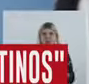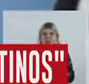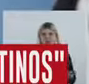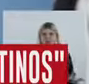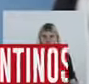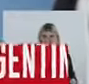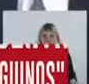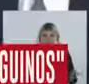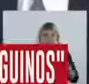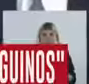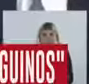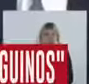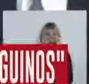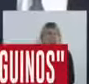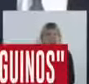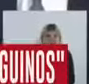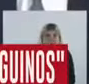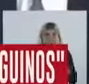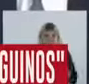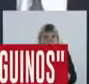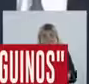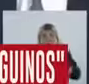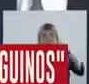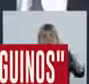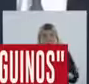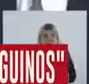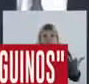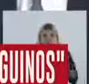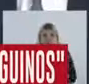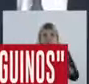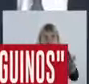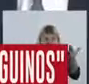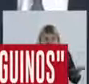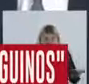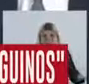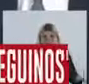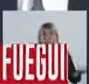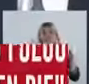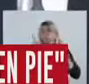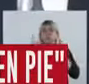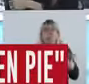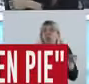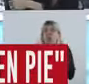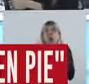Que pase por la producción de gas, que se desarrolle. Y es lo mismo que quiero para Jujuy o Salta.